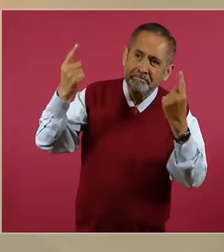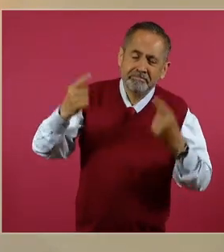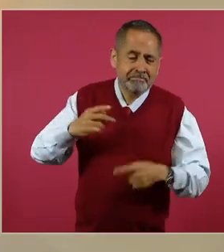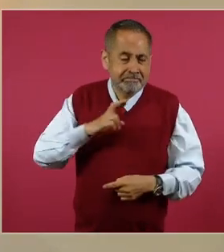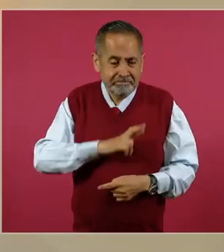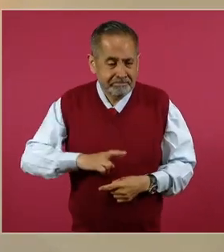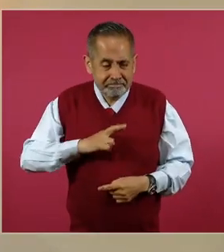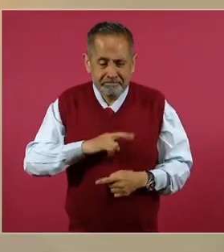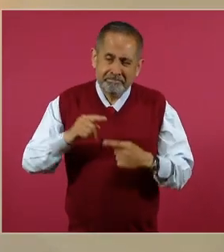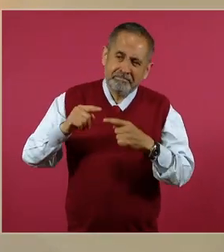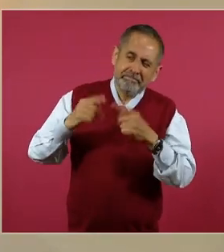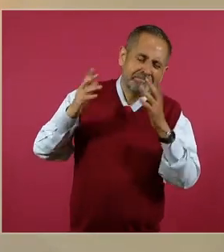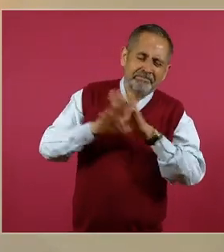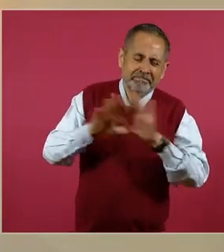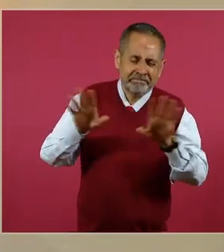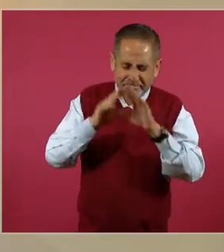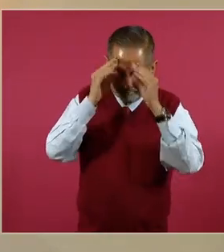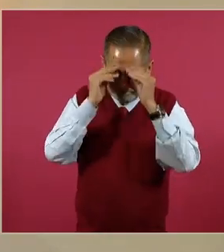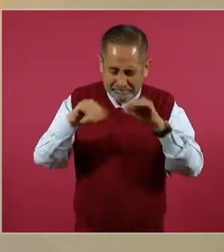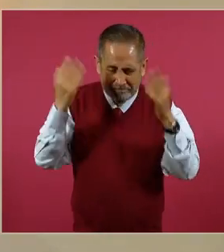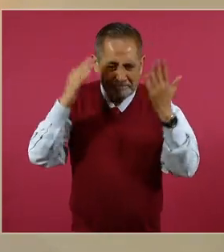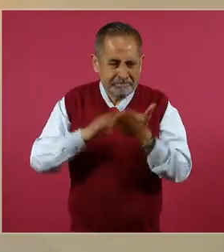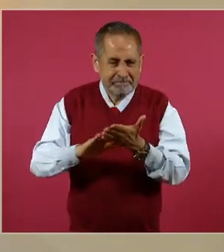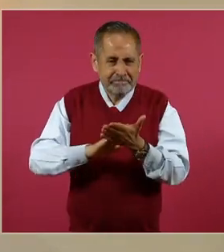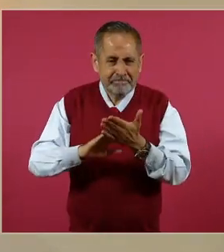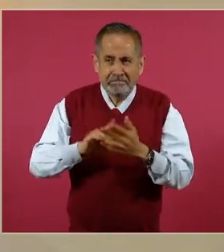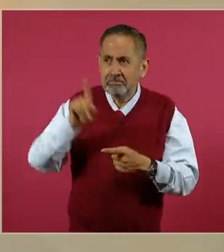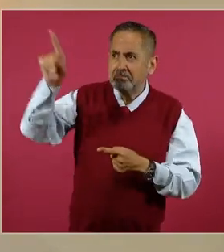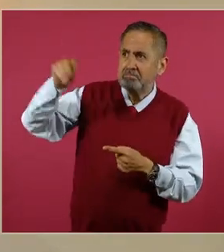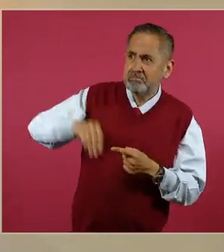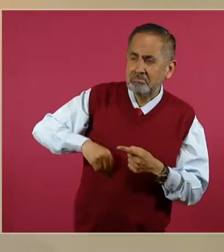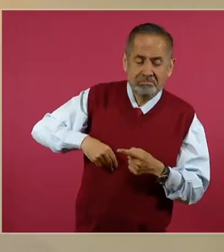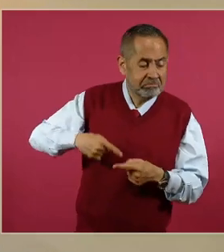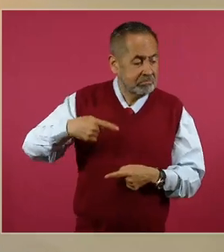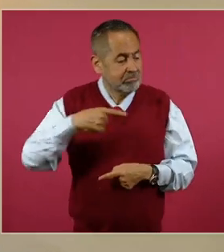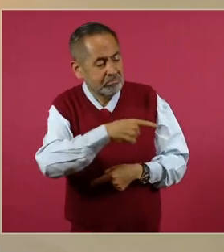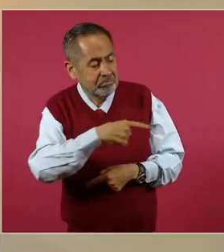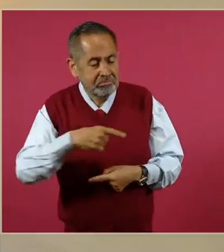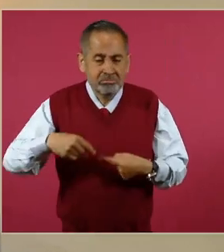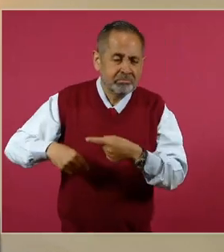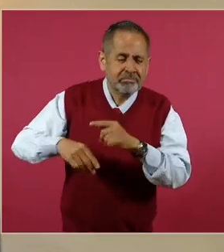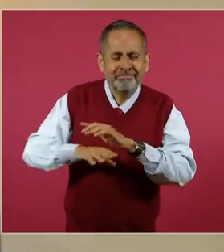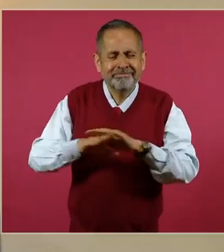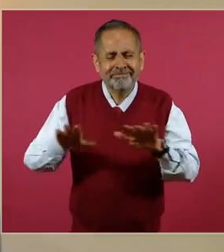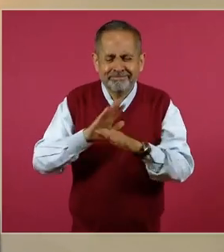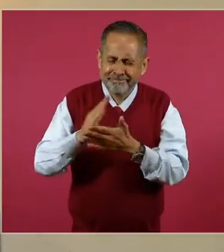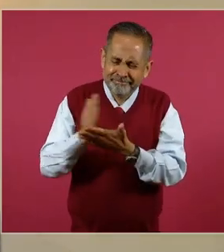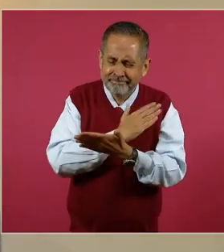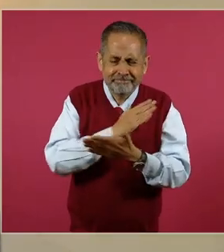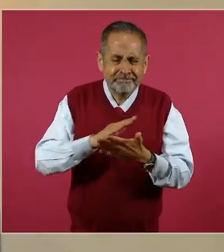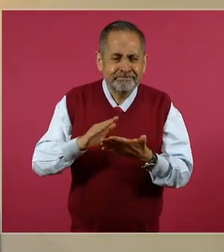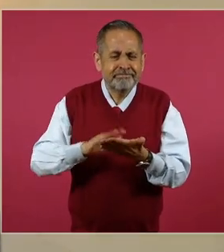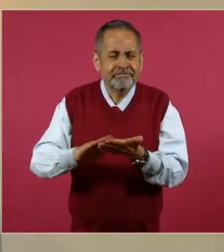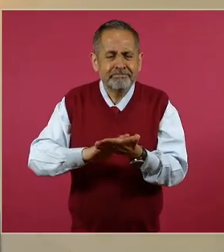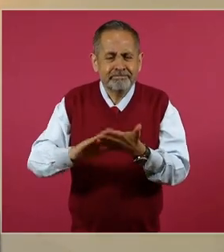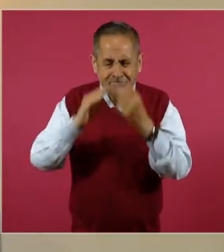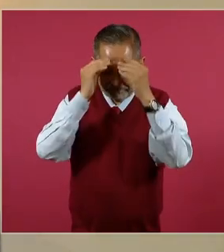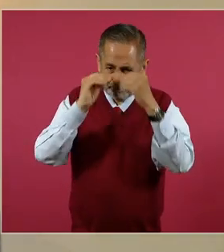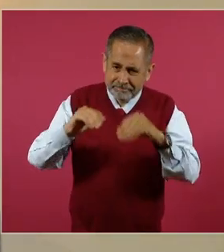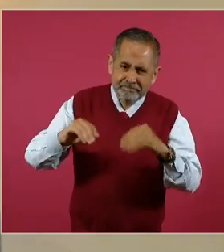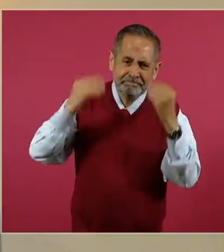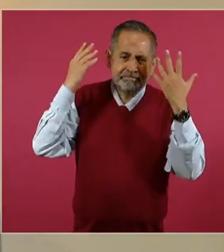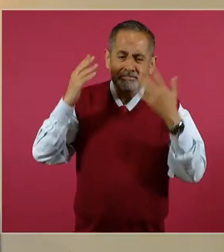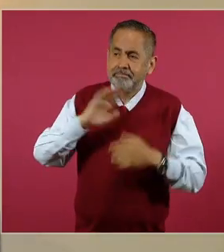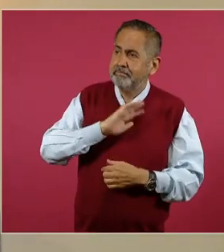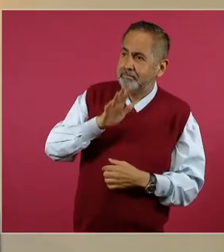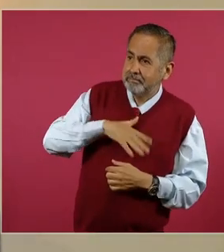rencores y las culpas y los reproches que la historia ha colocado entre los pueblos de